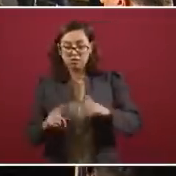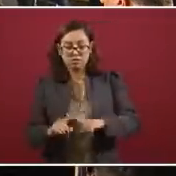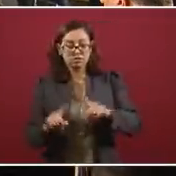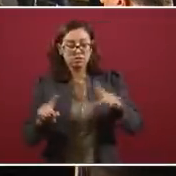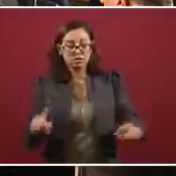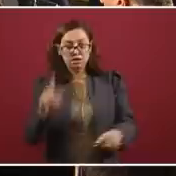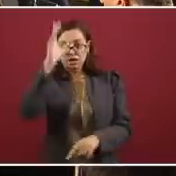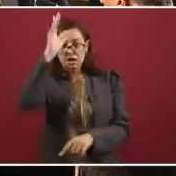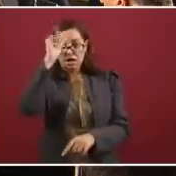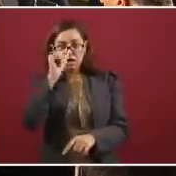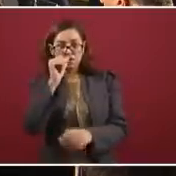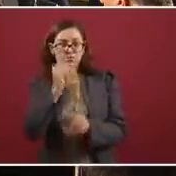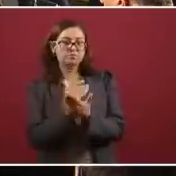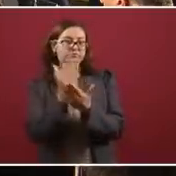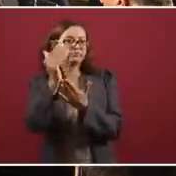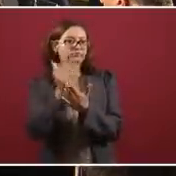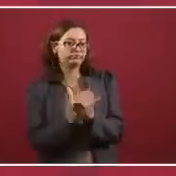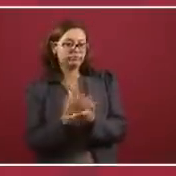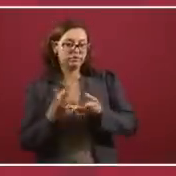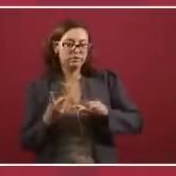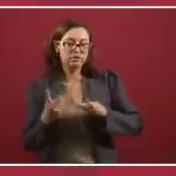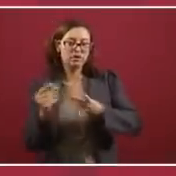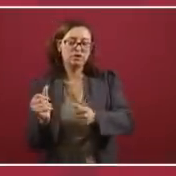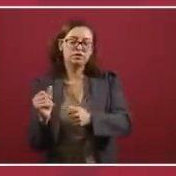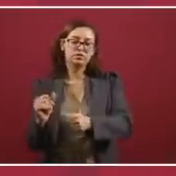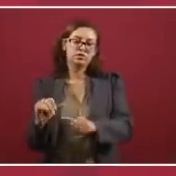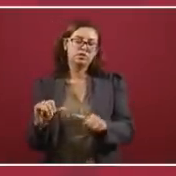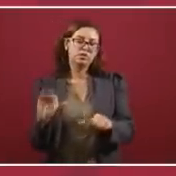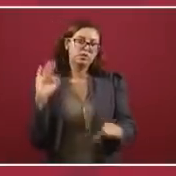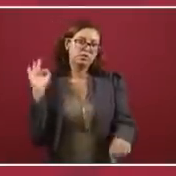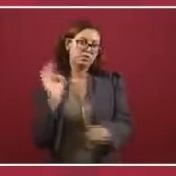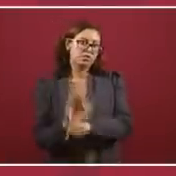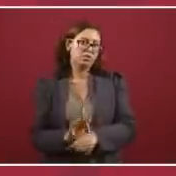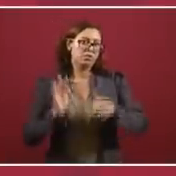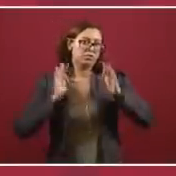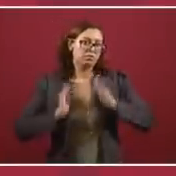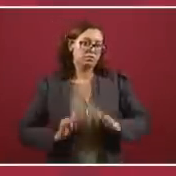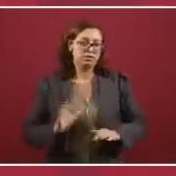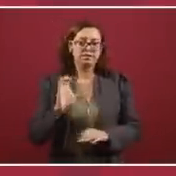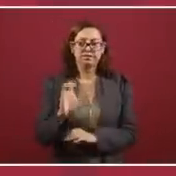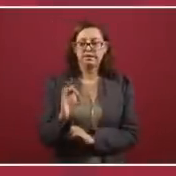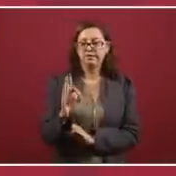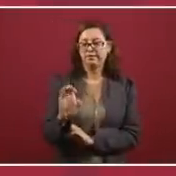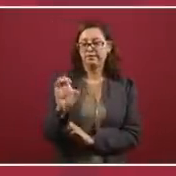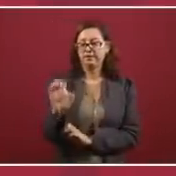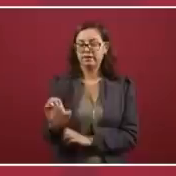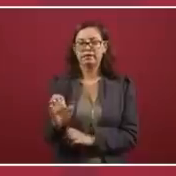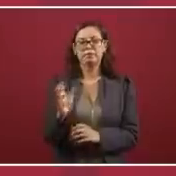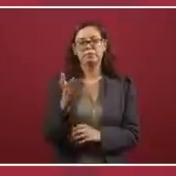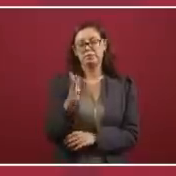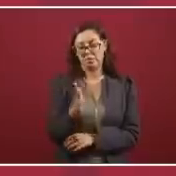en favor de la Comisión Federal de Electricidad de alrededor de